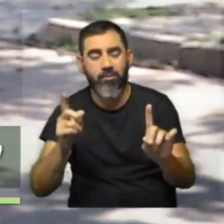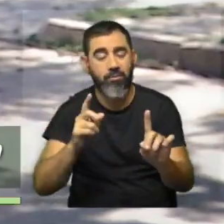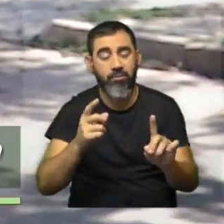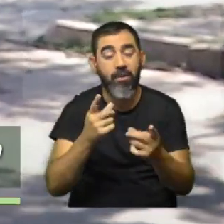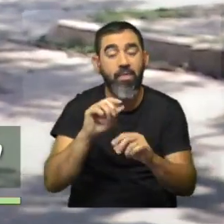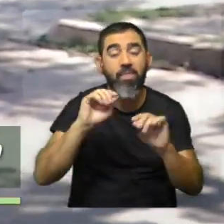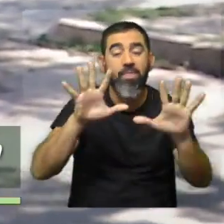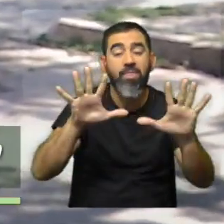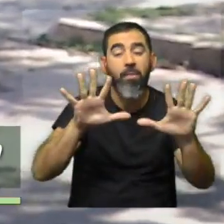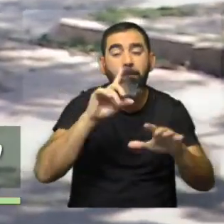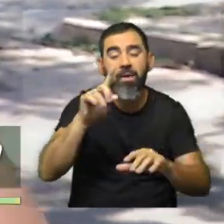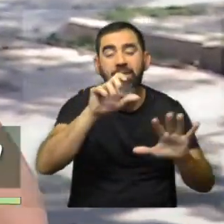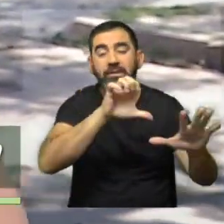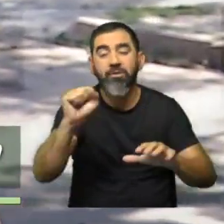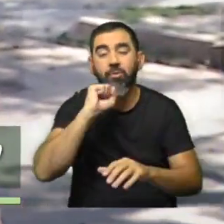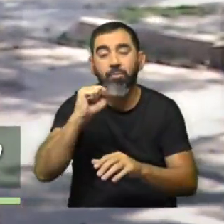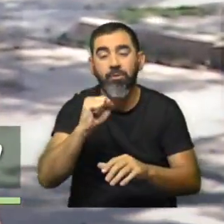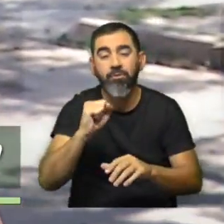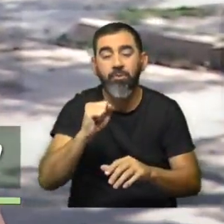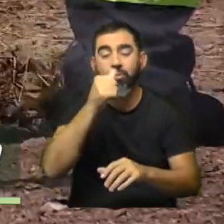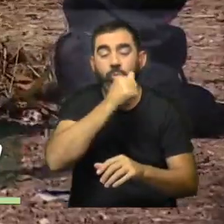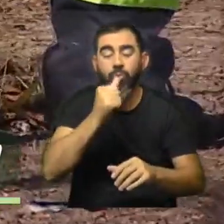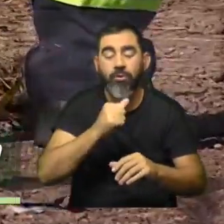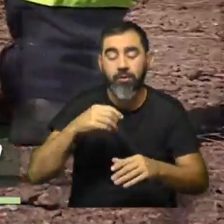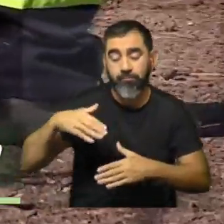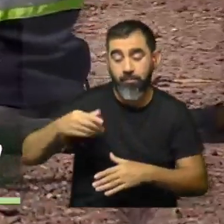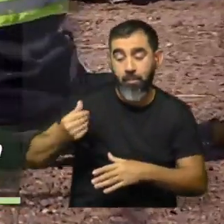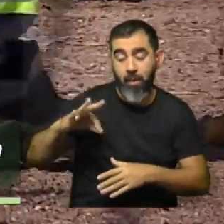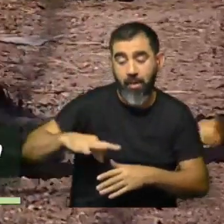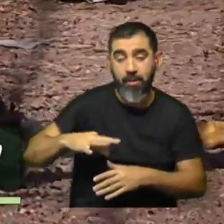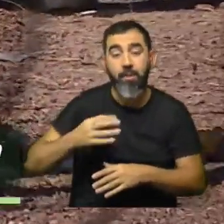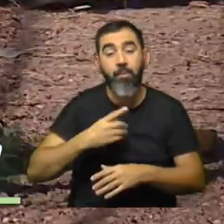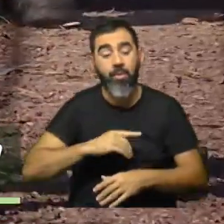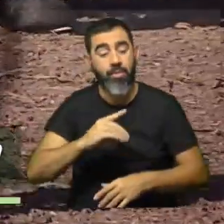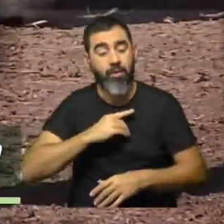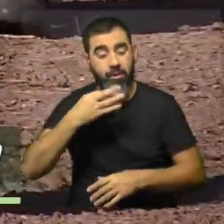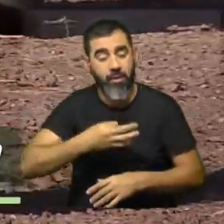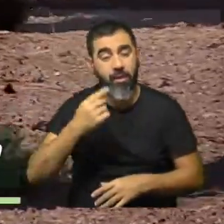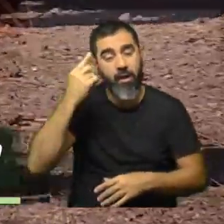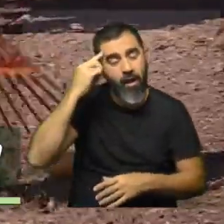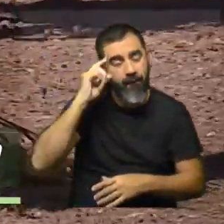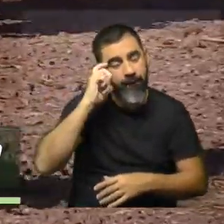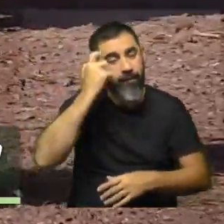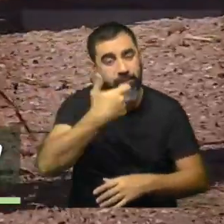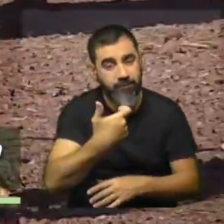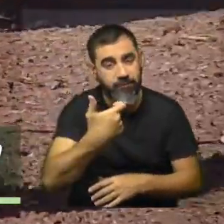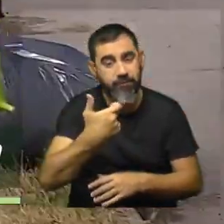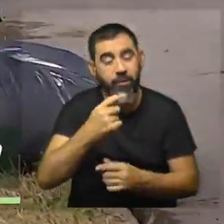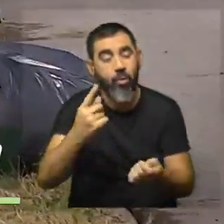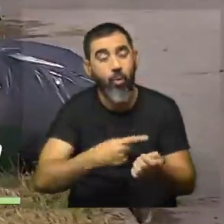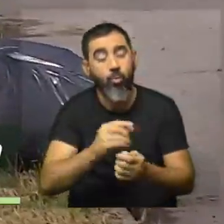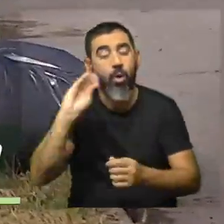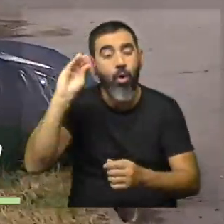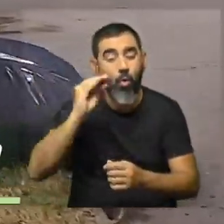10.600 pesos arreglaron el bolsillo y arreglaron la cabeza de las personas, dignificó, formó el hábito de trabajo de muchos jóvenes